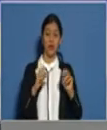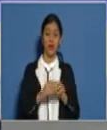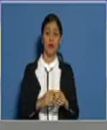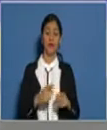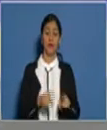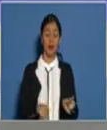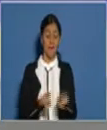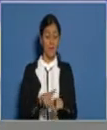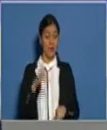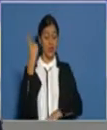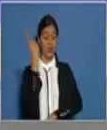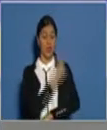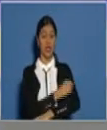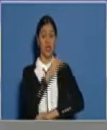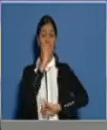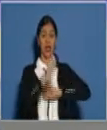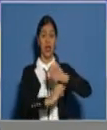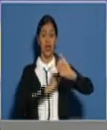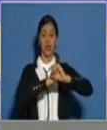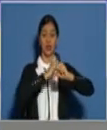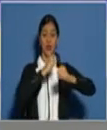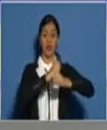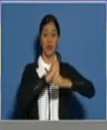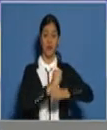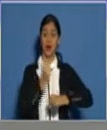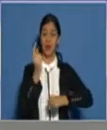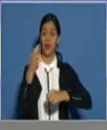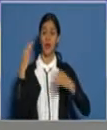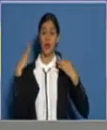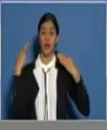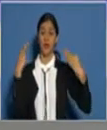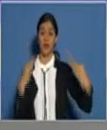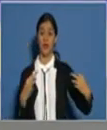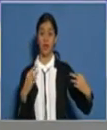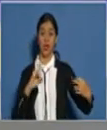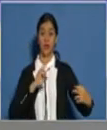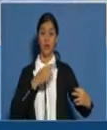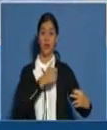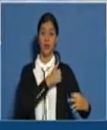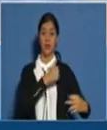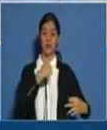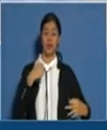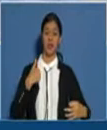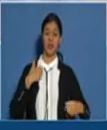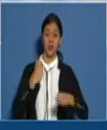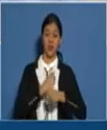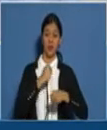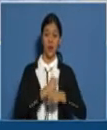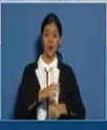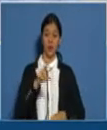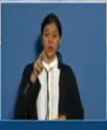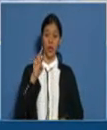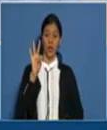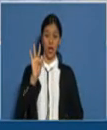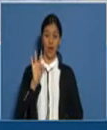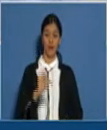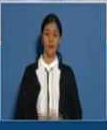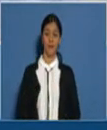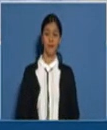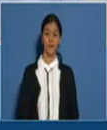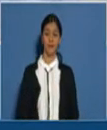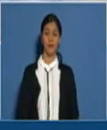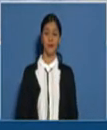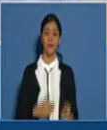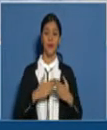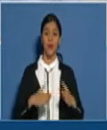Día Internacional del Trabajador, tenemos a Roger Tejada, viceministro de Trabajo. ¿Cómo está, viceministro? Muy